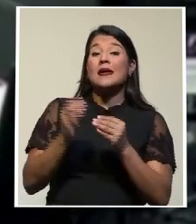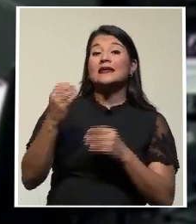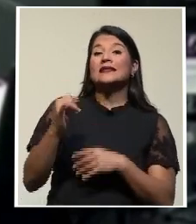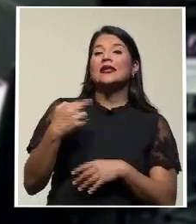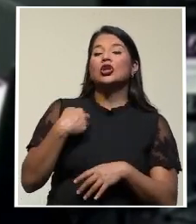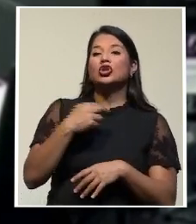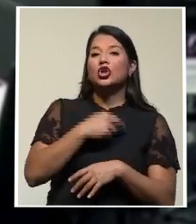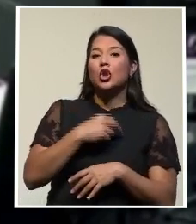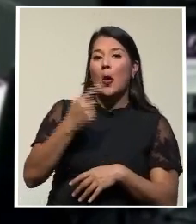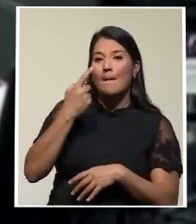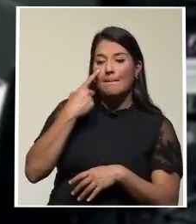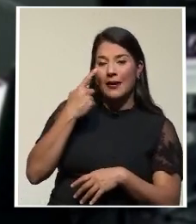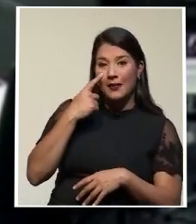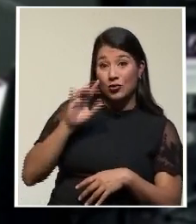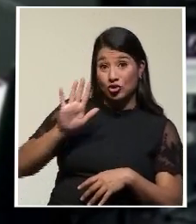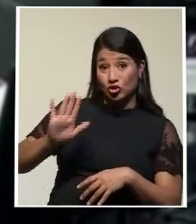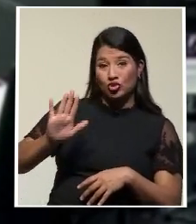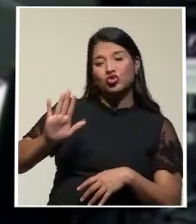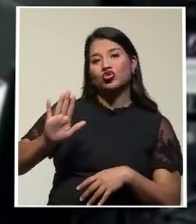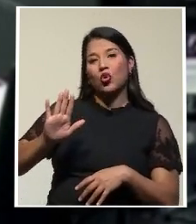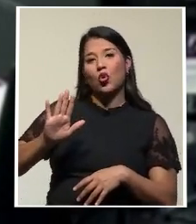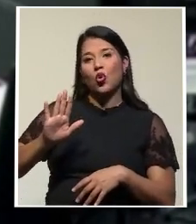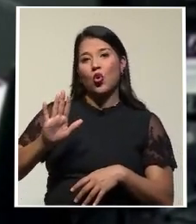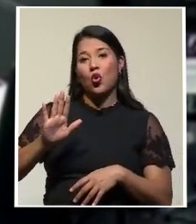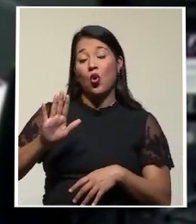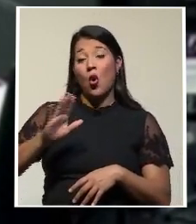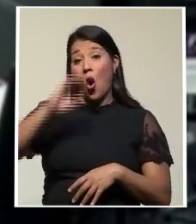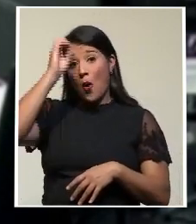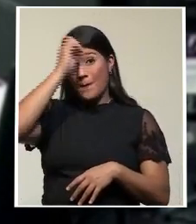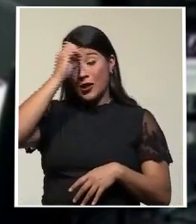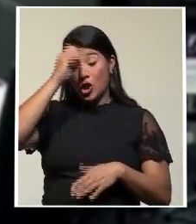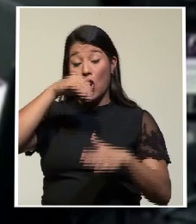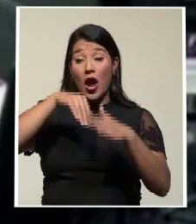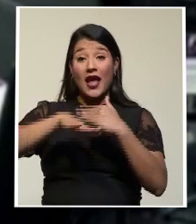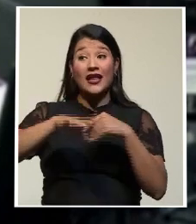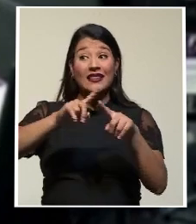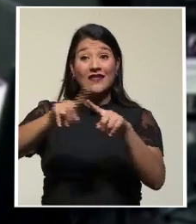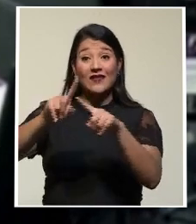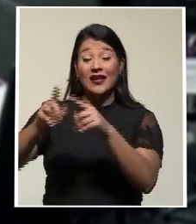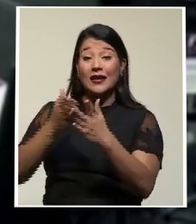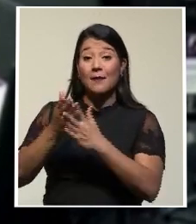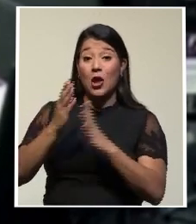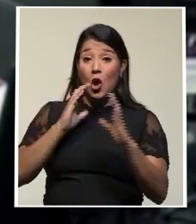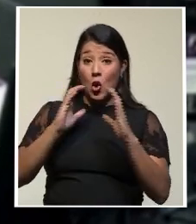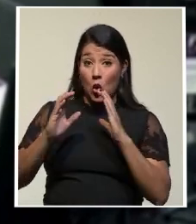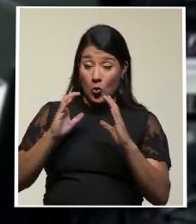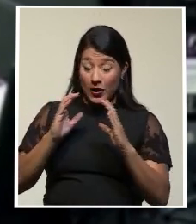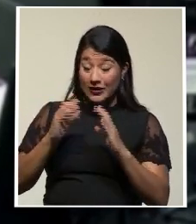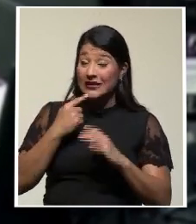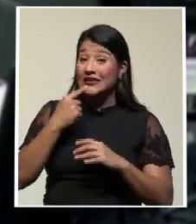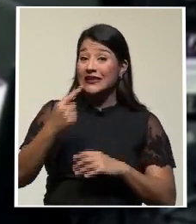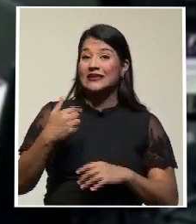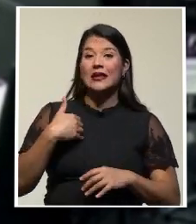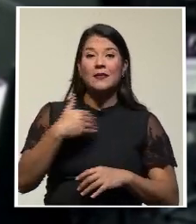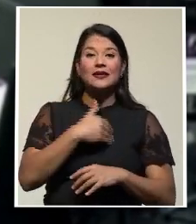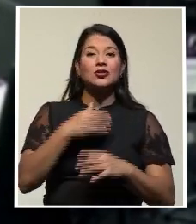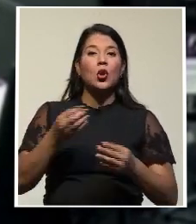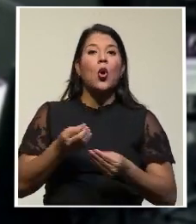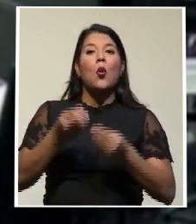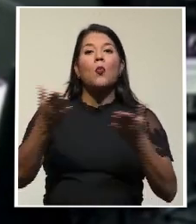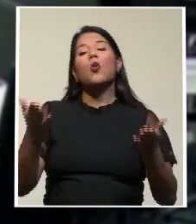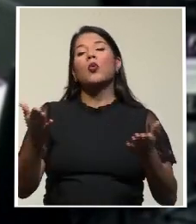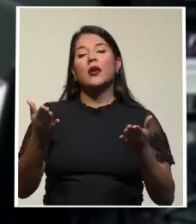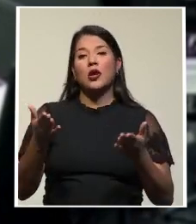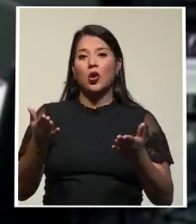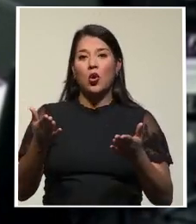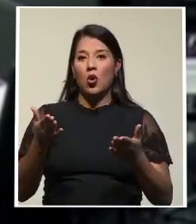sus declaraciones en algunos medios de comunicación, en donde por el contrario afirmó que el Ministerio Público cuenta con personal de